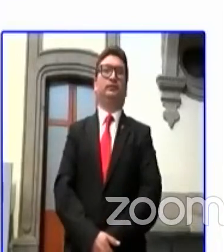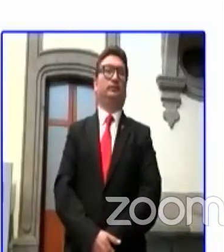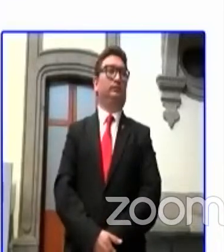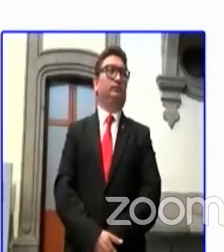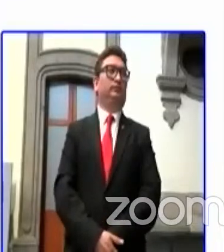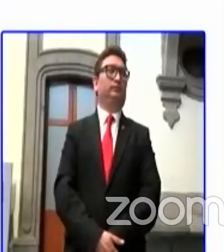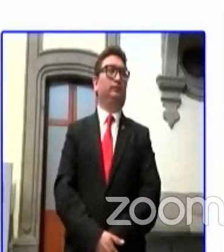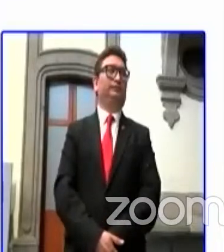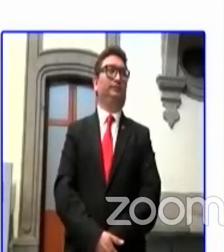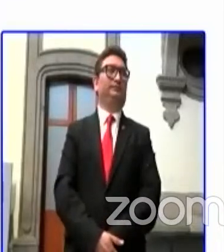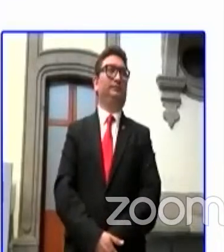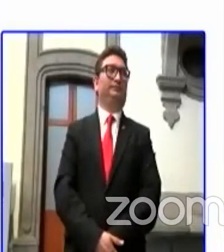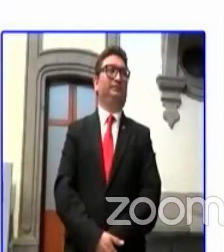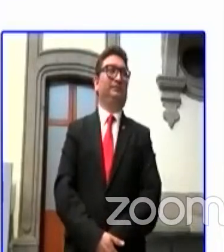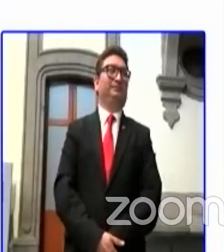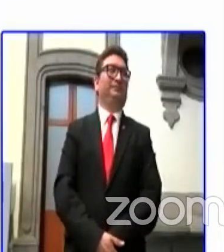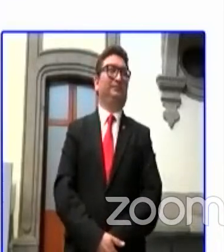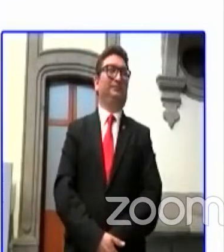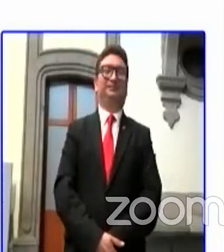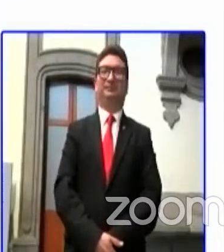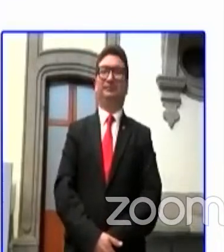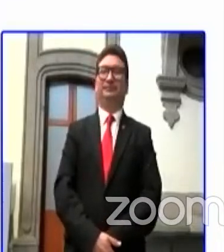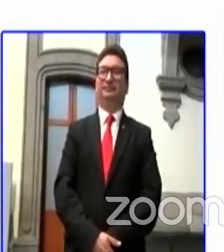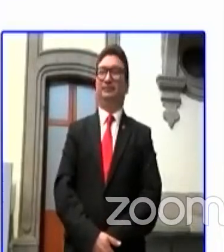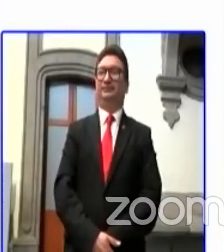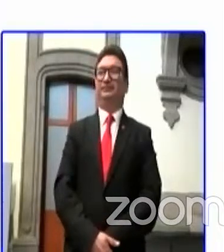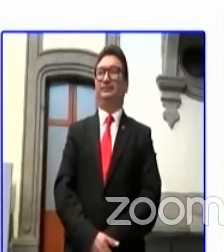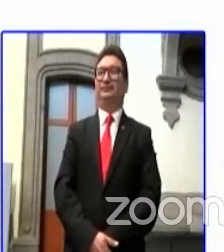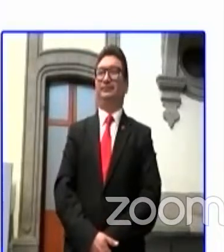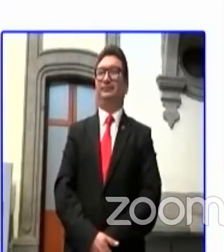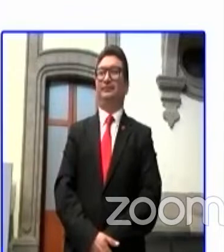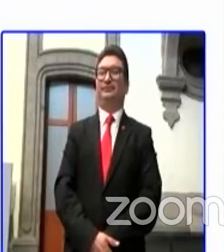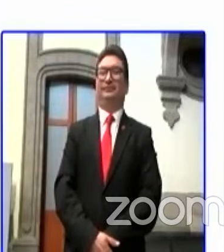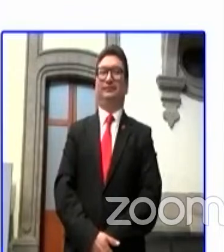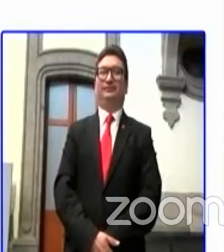dejamos. Gracias. Dejamos el compromiso.